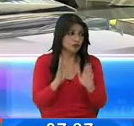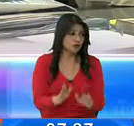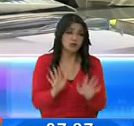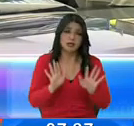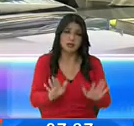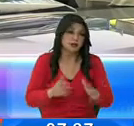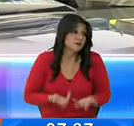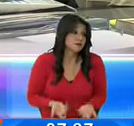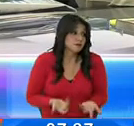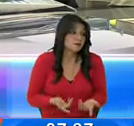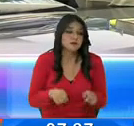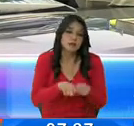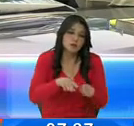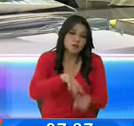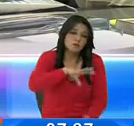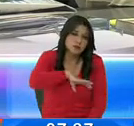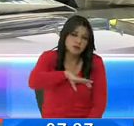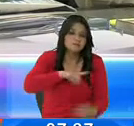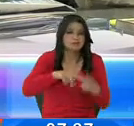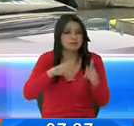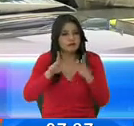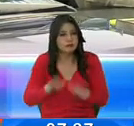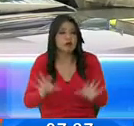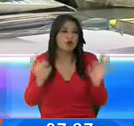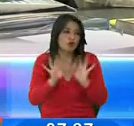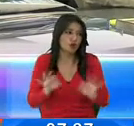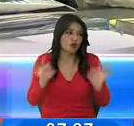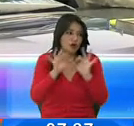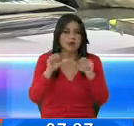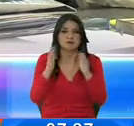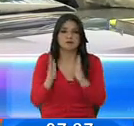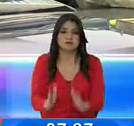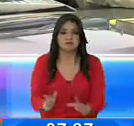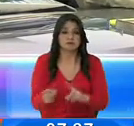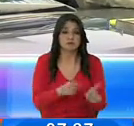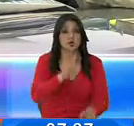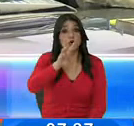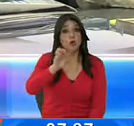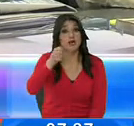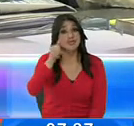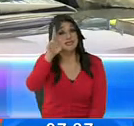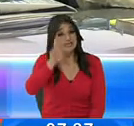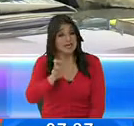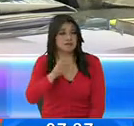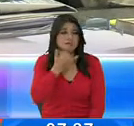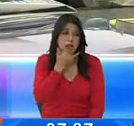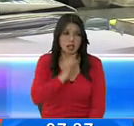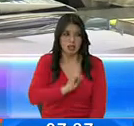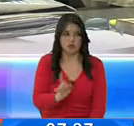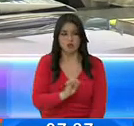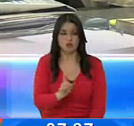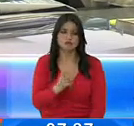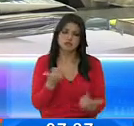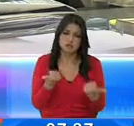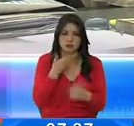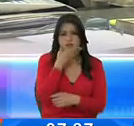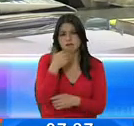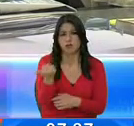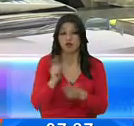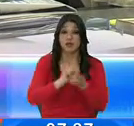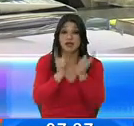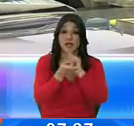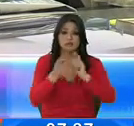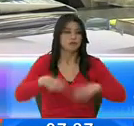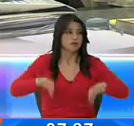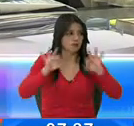régimen seccional interno no se me hizo caso se fue al western lo cual no está tampoco mal pero él se estableció ese cambio que es